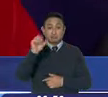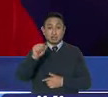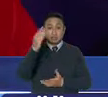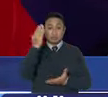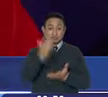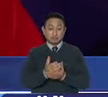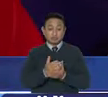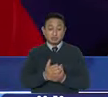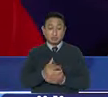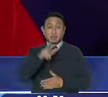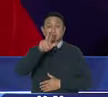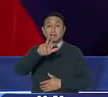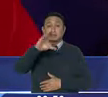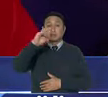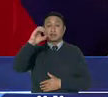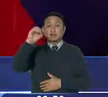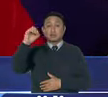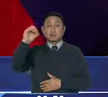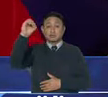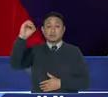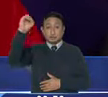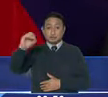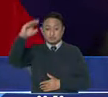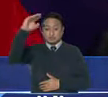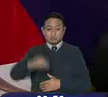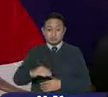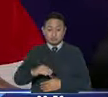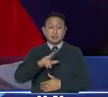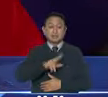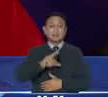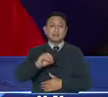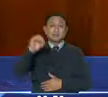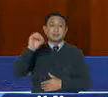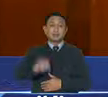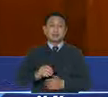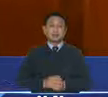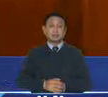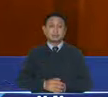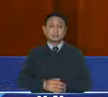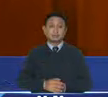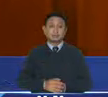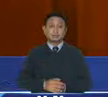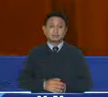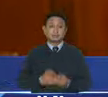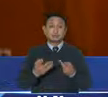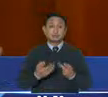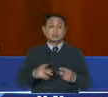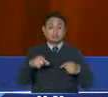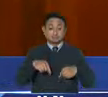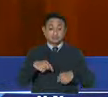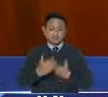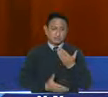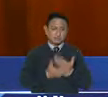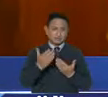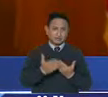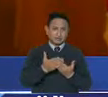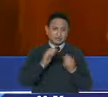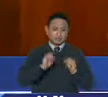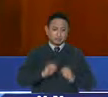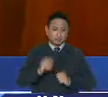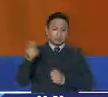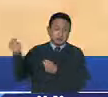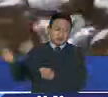del 300% al 30%. Así, facilitaremos la